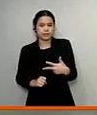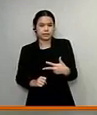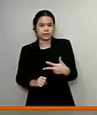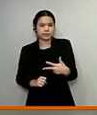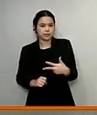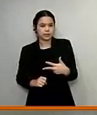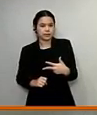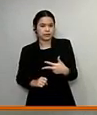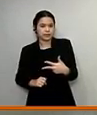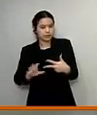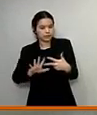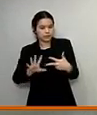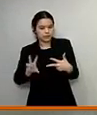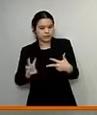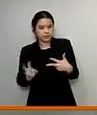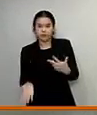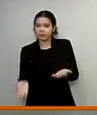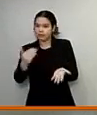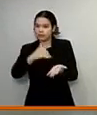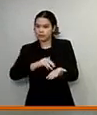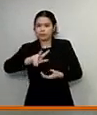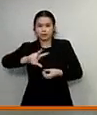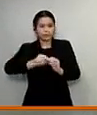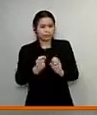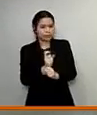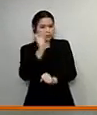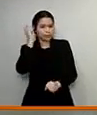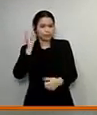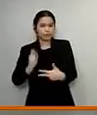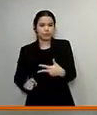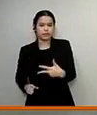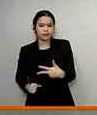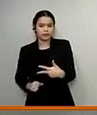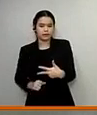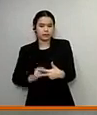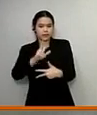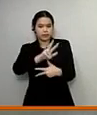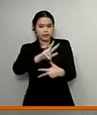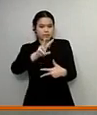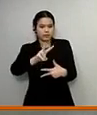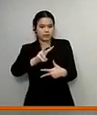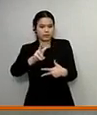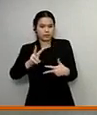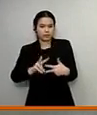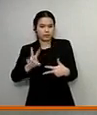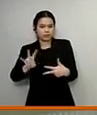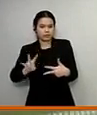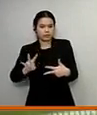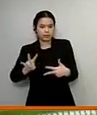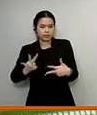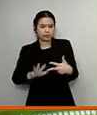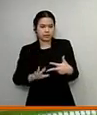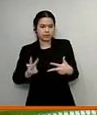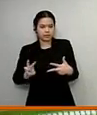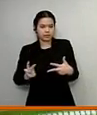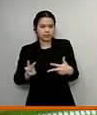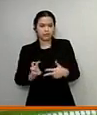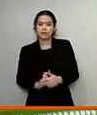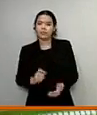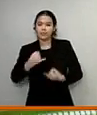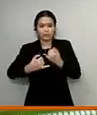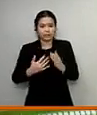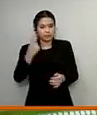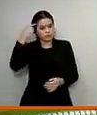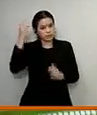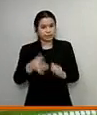Y este es el 56, yo quiero con mucho gusto los tres números ganadores, 32, 27 y 56. Señores,